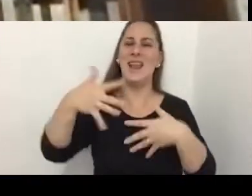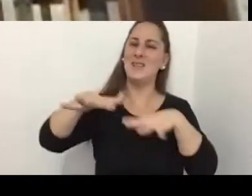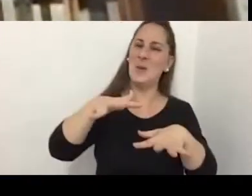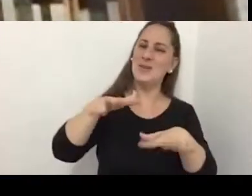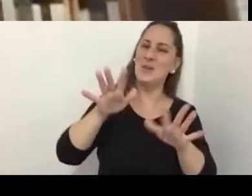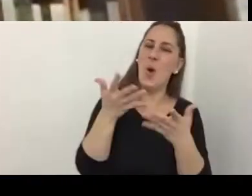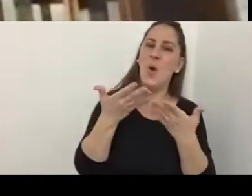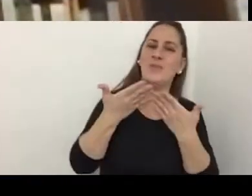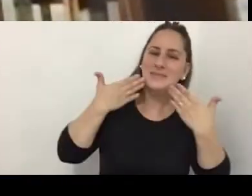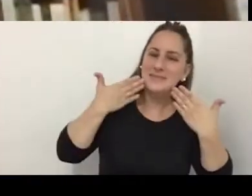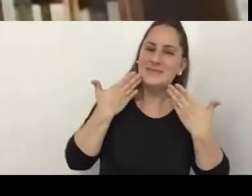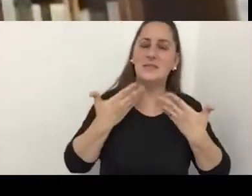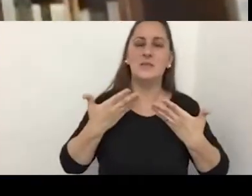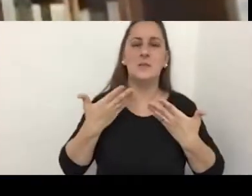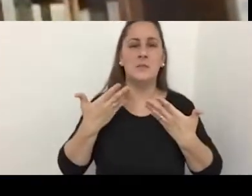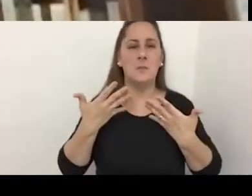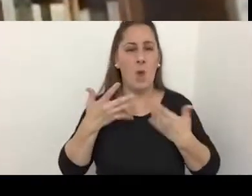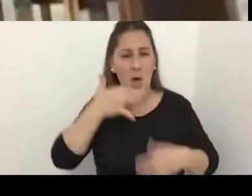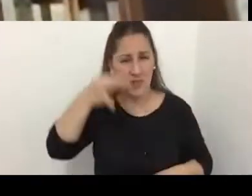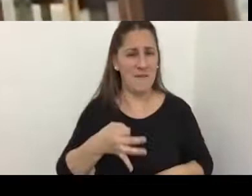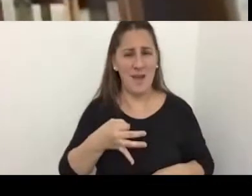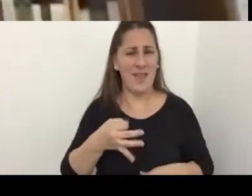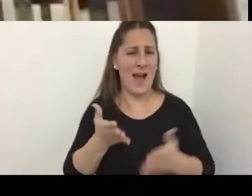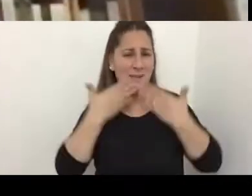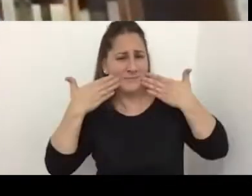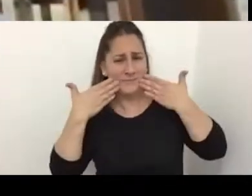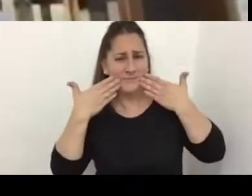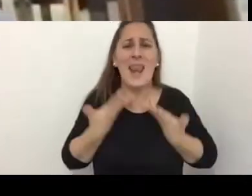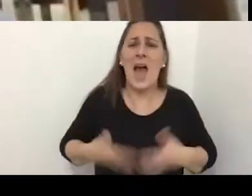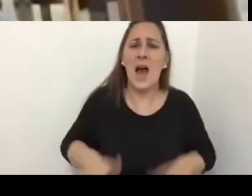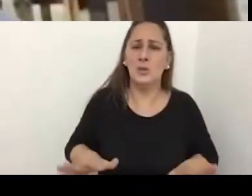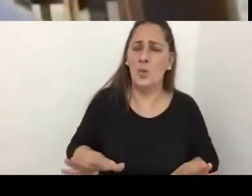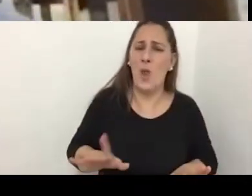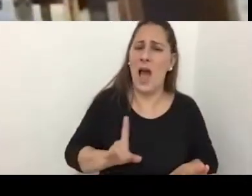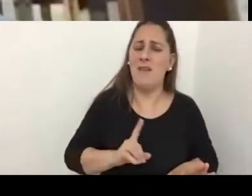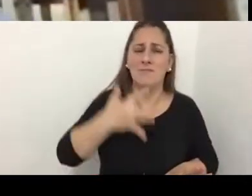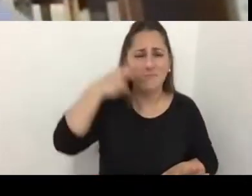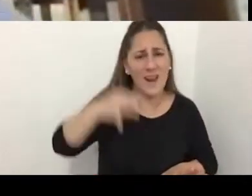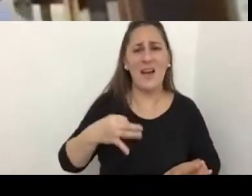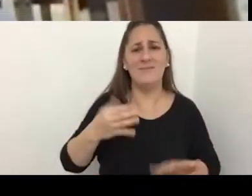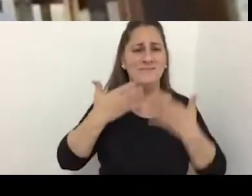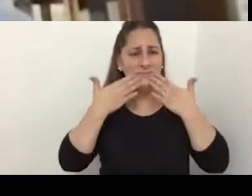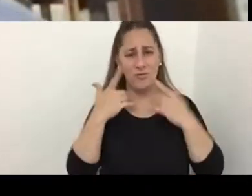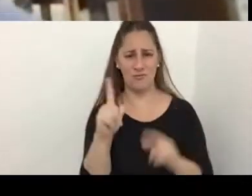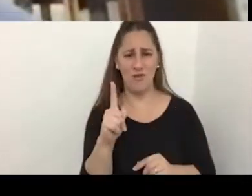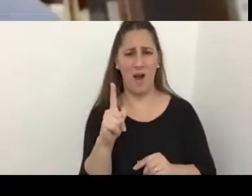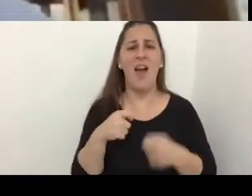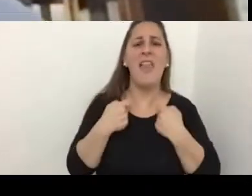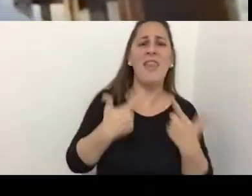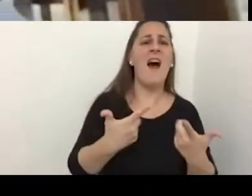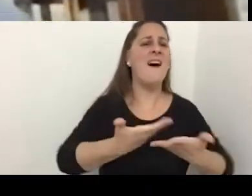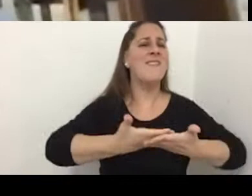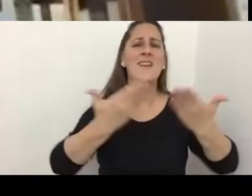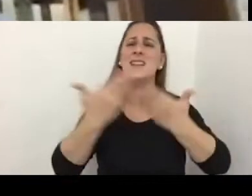y espontáneo, que no tiene nada de espontáneo y que en general no termina siendo alegre ni dándole felicidad a los